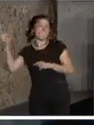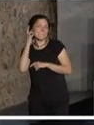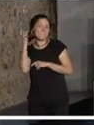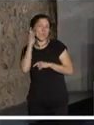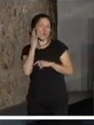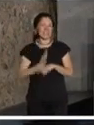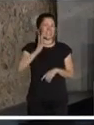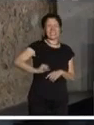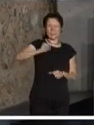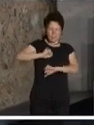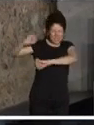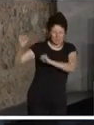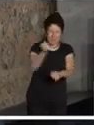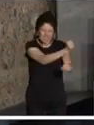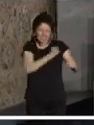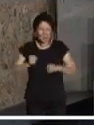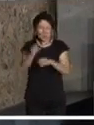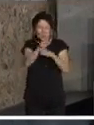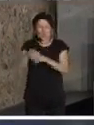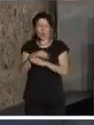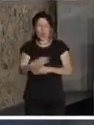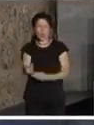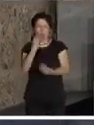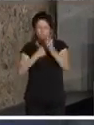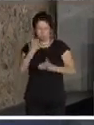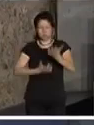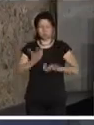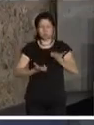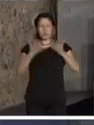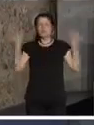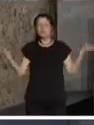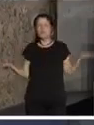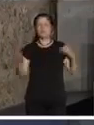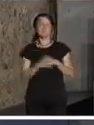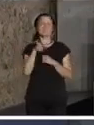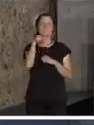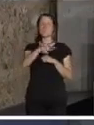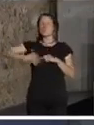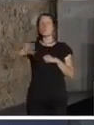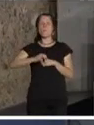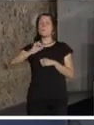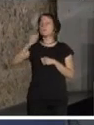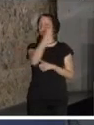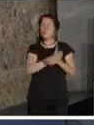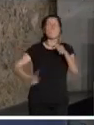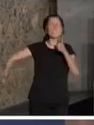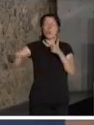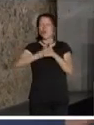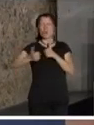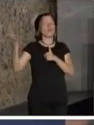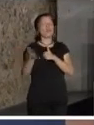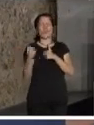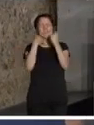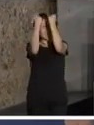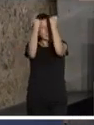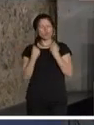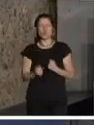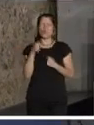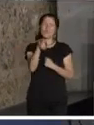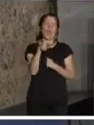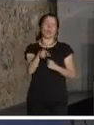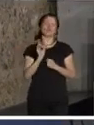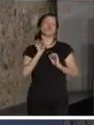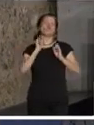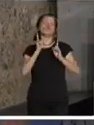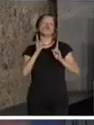que limpian que barren que friegan que cuidan que hacen la comida Entonces eso tiene que ser la primera prioridad de las instituciones y